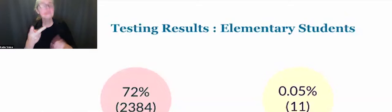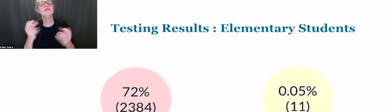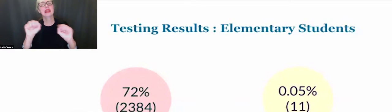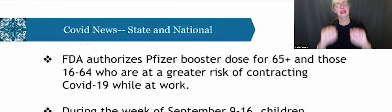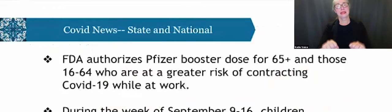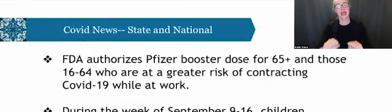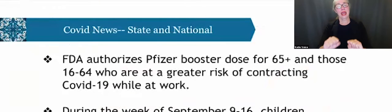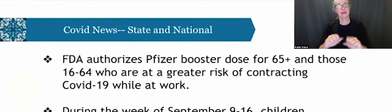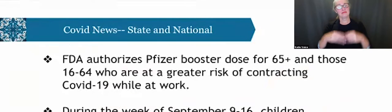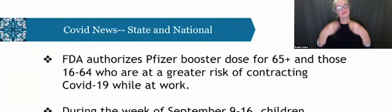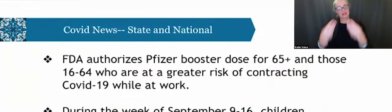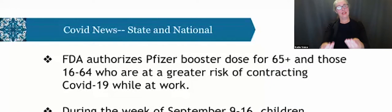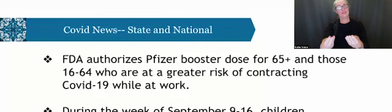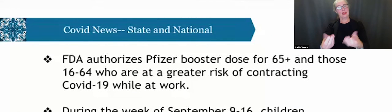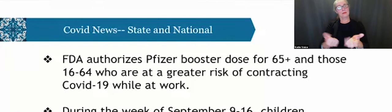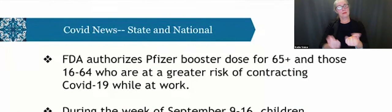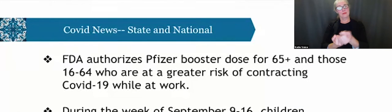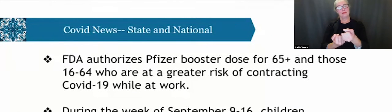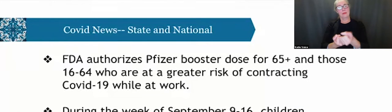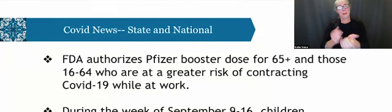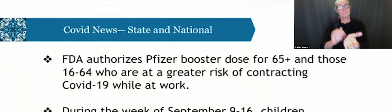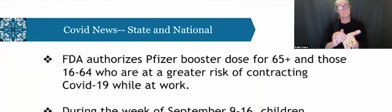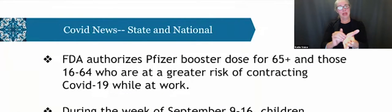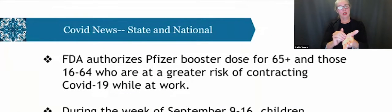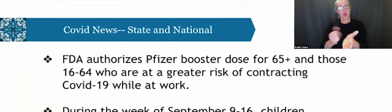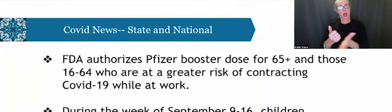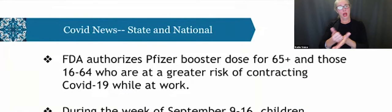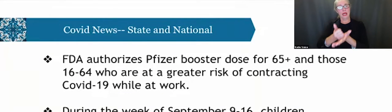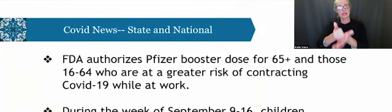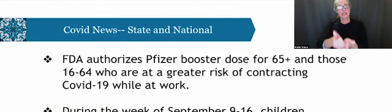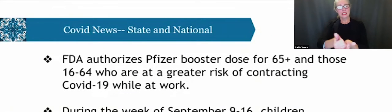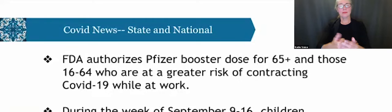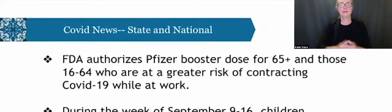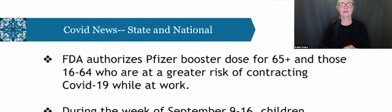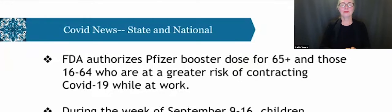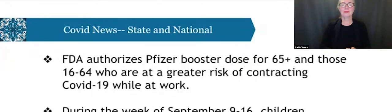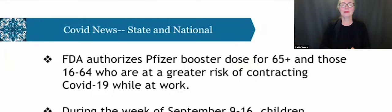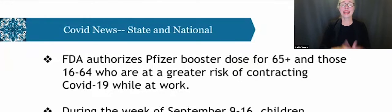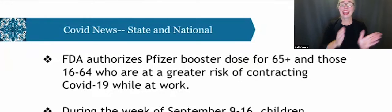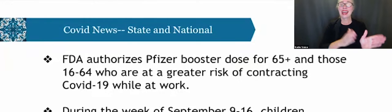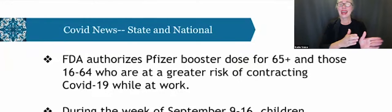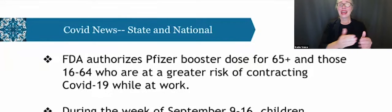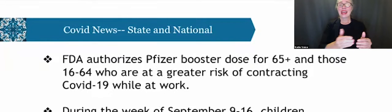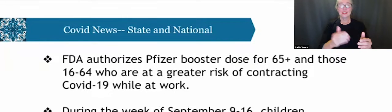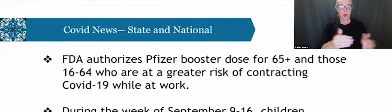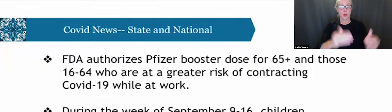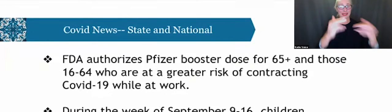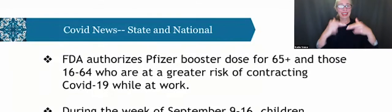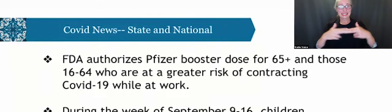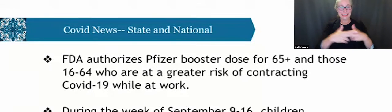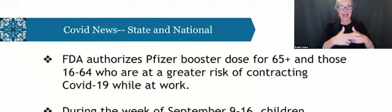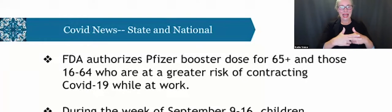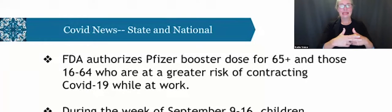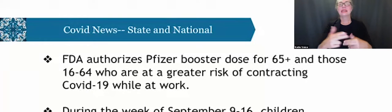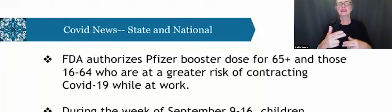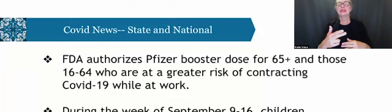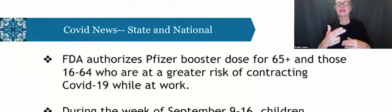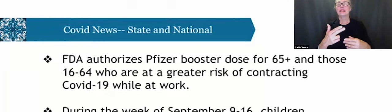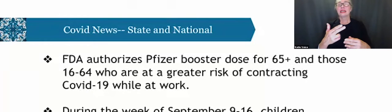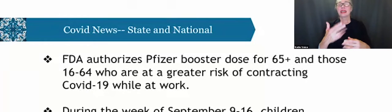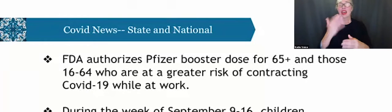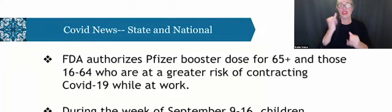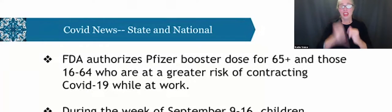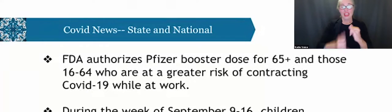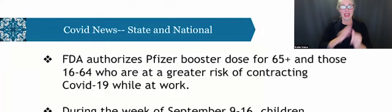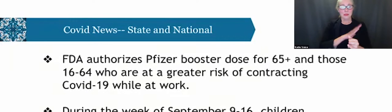Próxima diapositiva. En la última reunión del consejo comenzamos con la práctica de